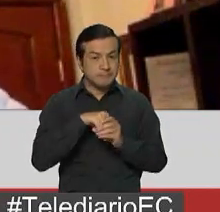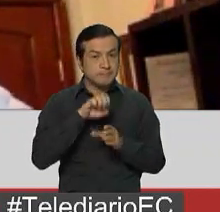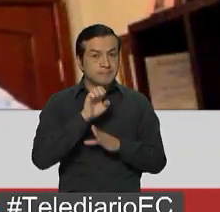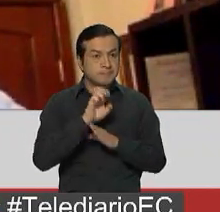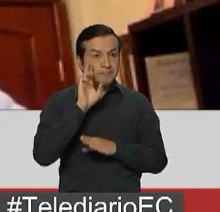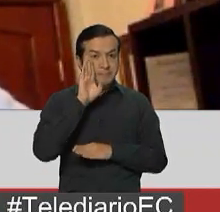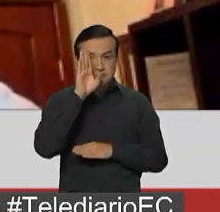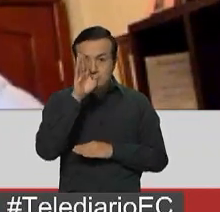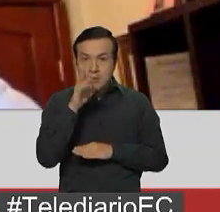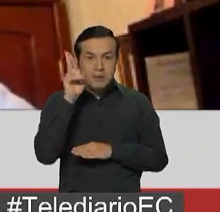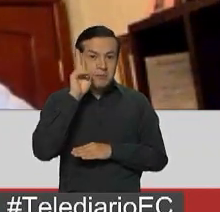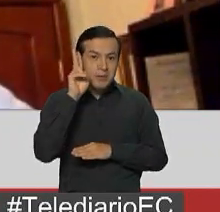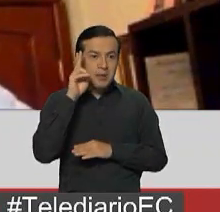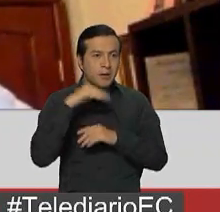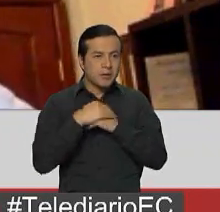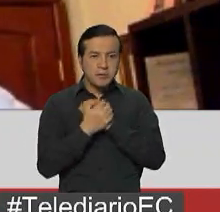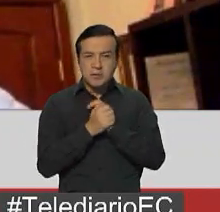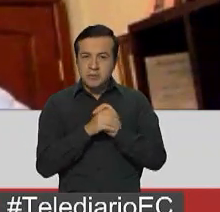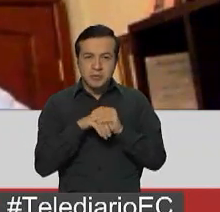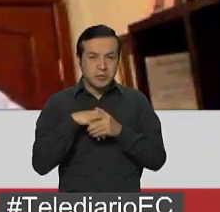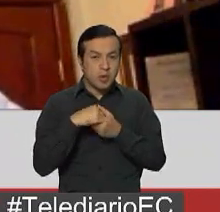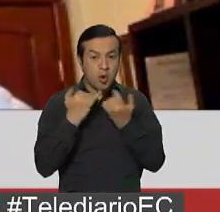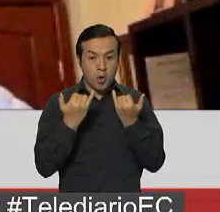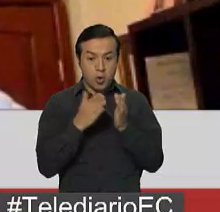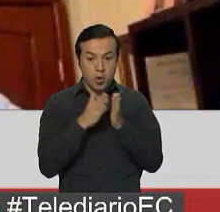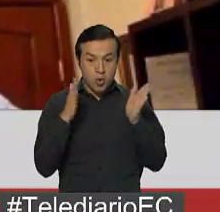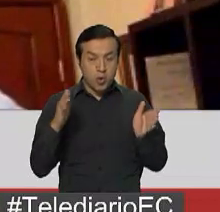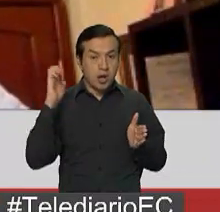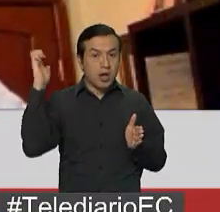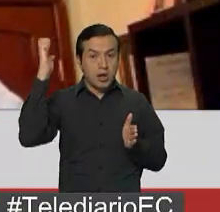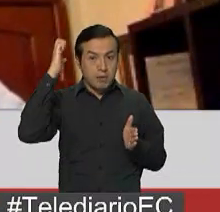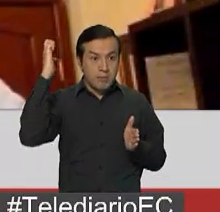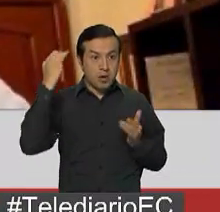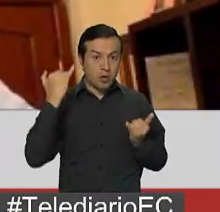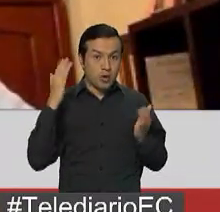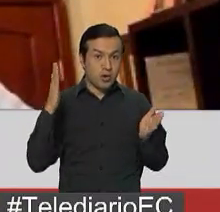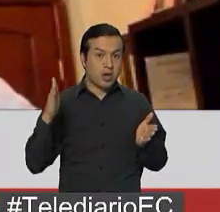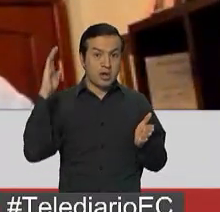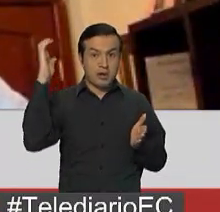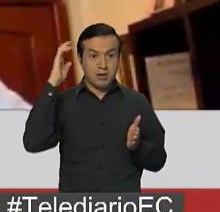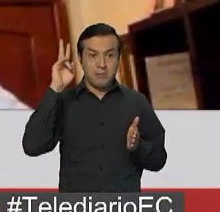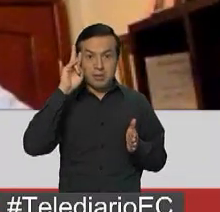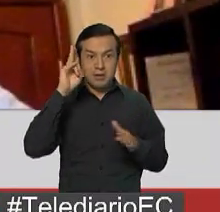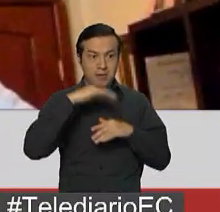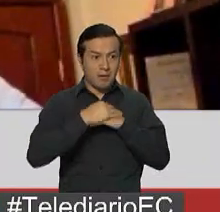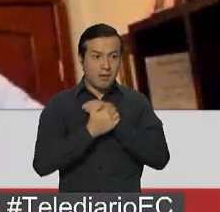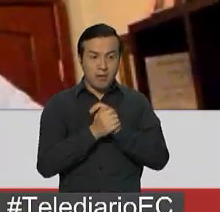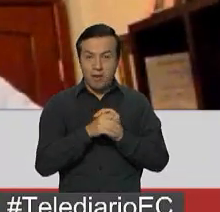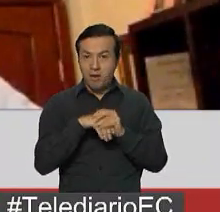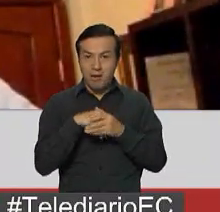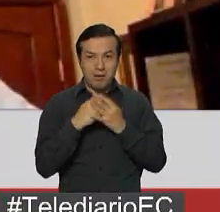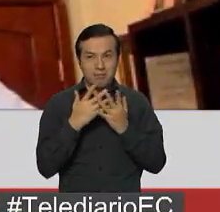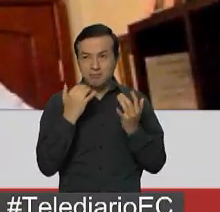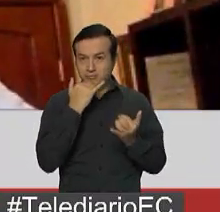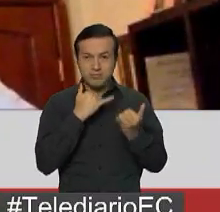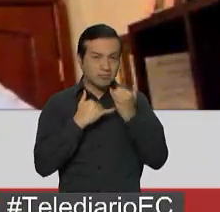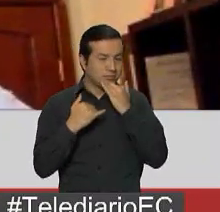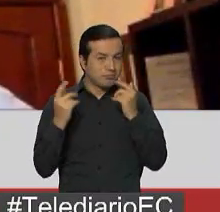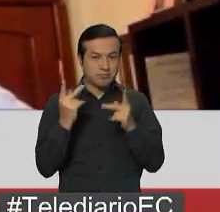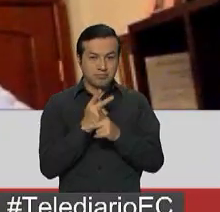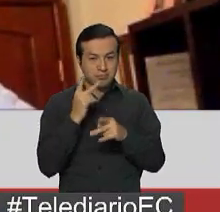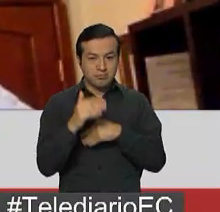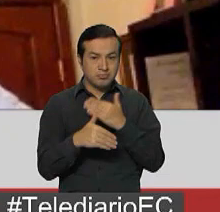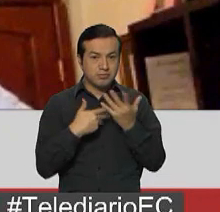el resquicio se busca la trampa se ha buscado este periodo de emergencia donde insisto se simplifican los procesos de adquisiciones se dinamizan los